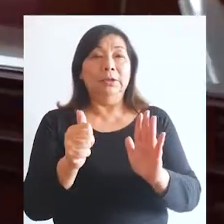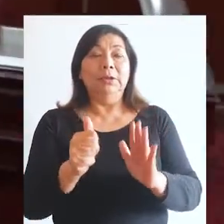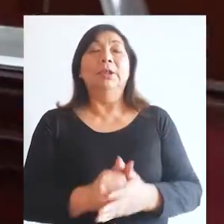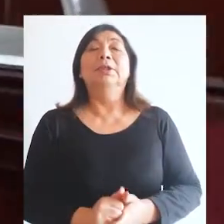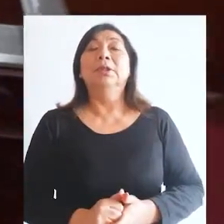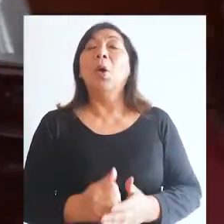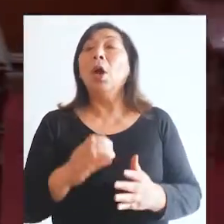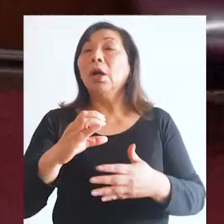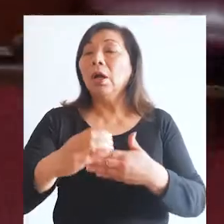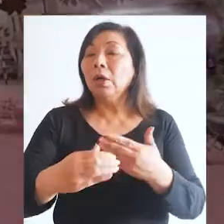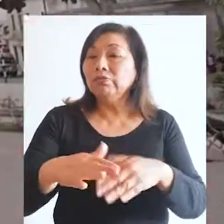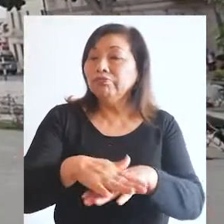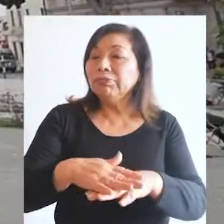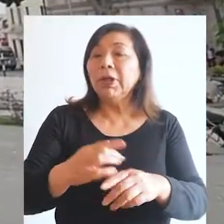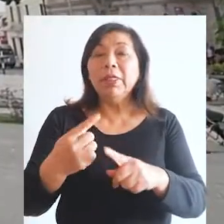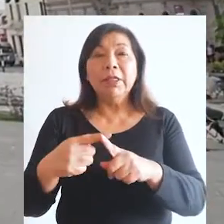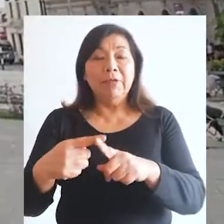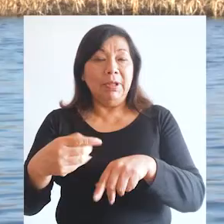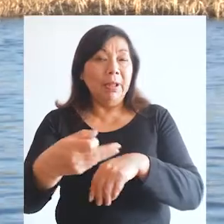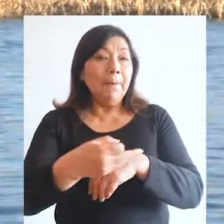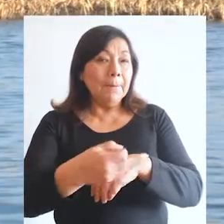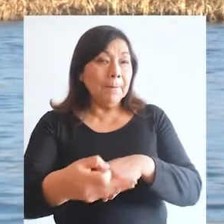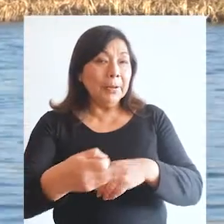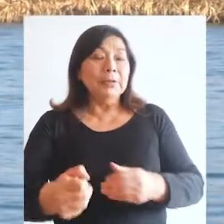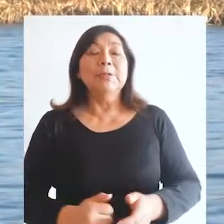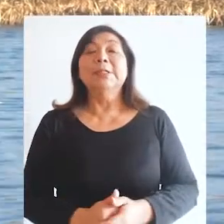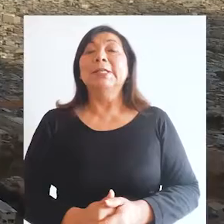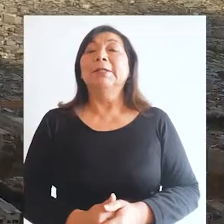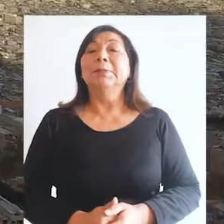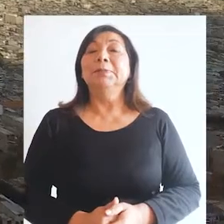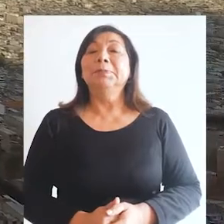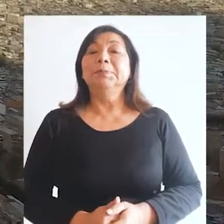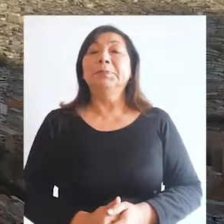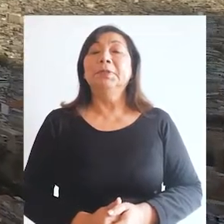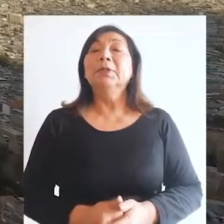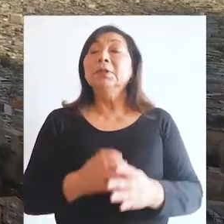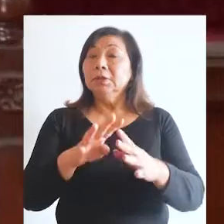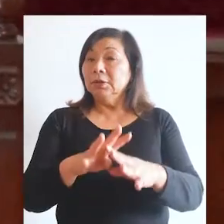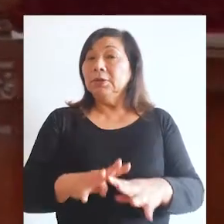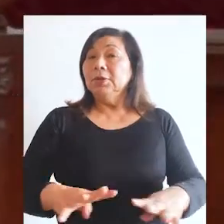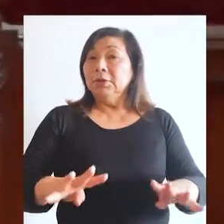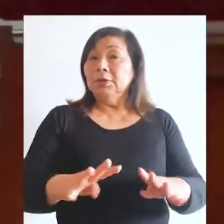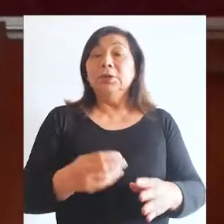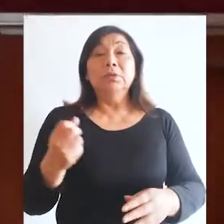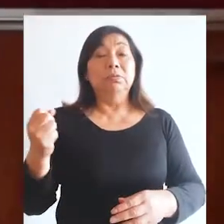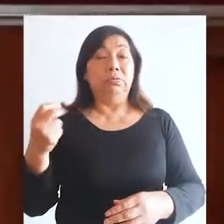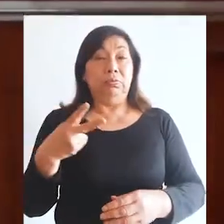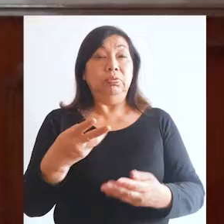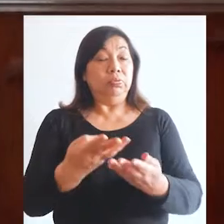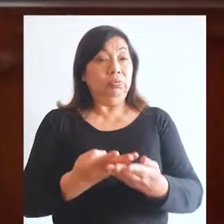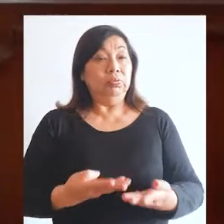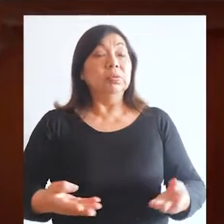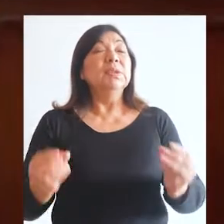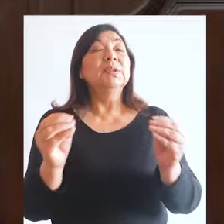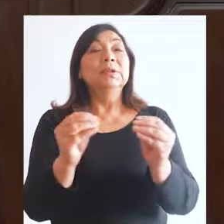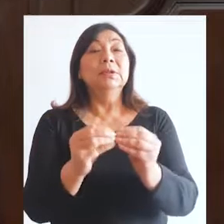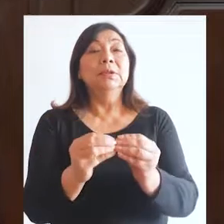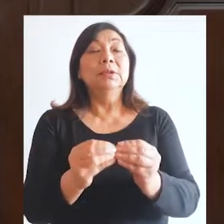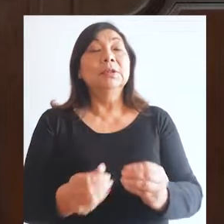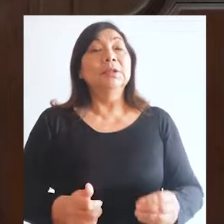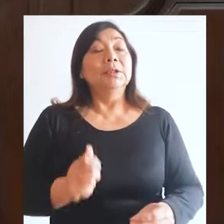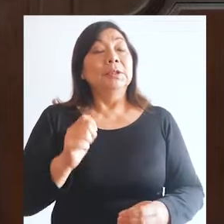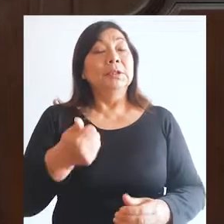46 causas procedentes de varias ciudades del país la audiencia de la sala segunda